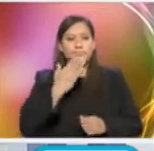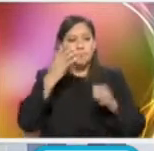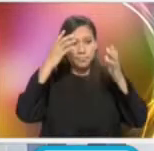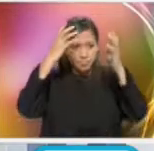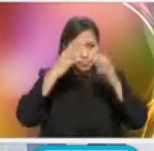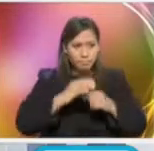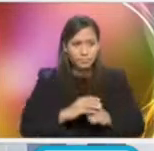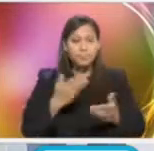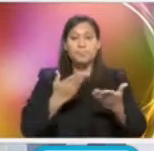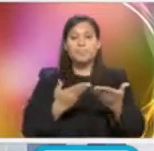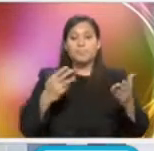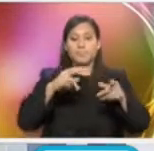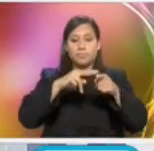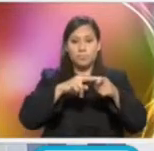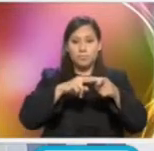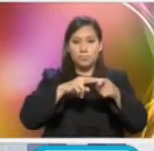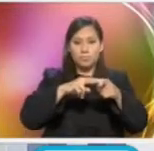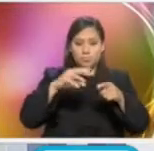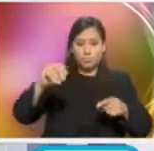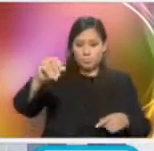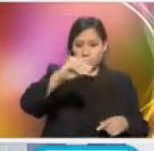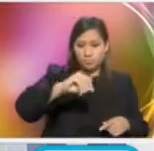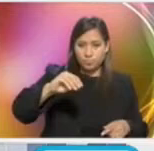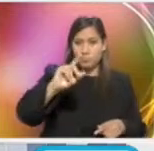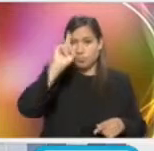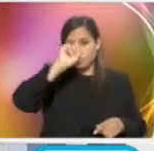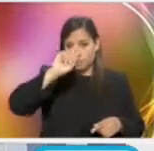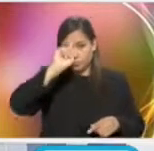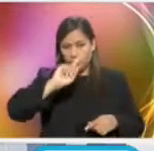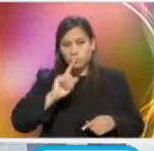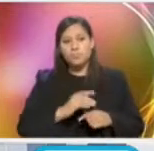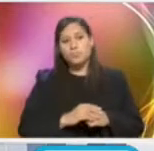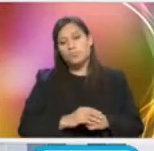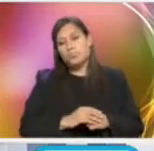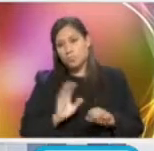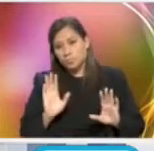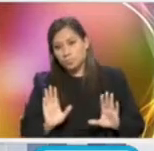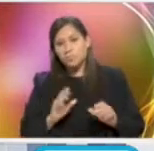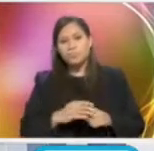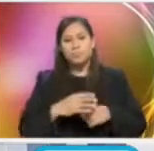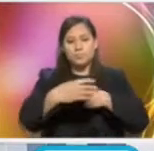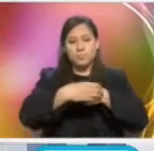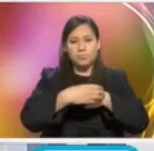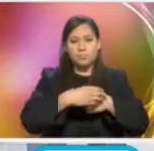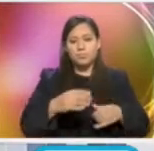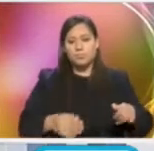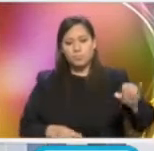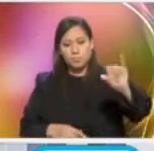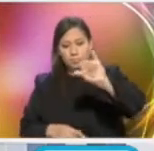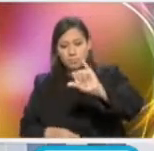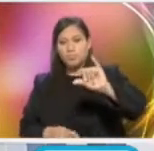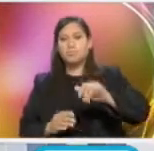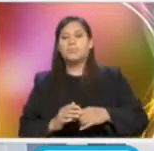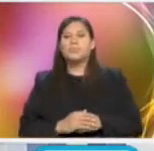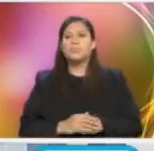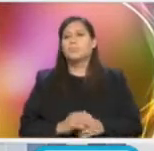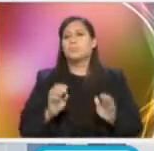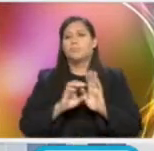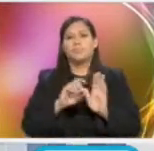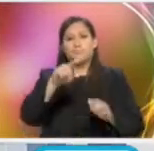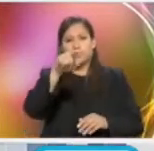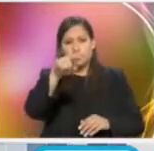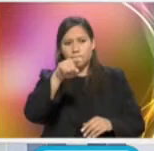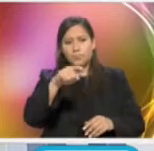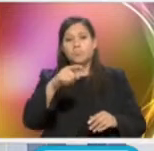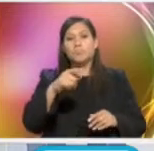ahora sí el consomé. El consomé de pollo. El consomé yo les recomiendo, digo, si, ¿De dónde si sacas van a esto? hacer, si van a hacer una